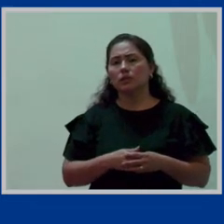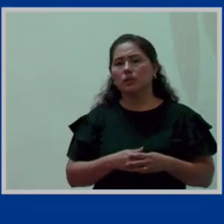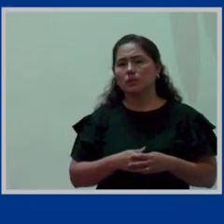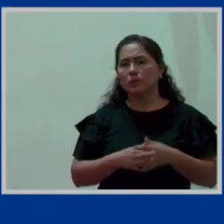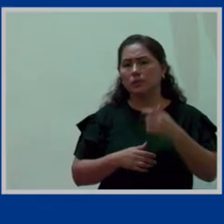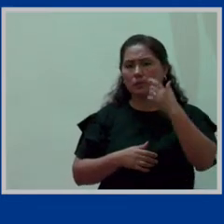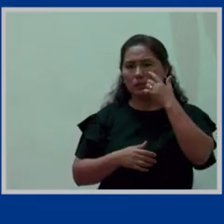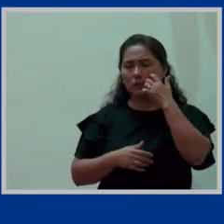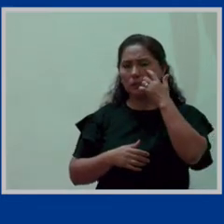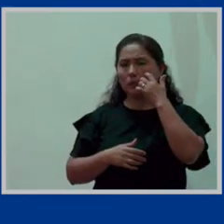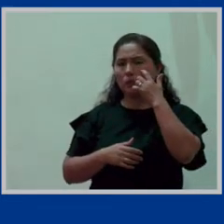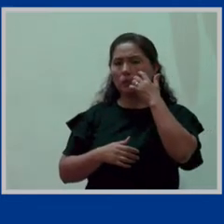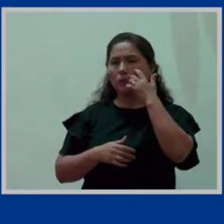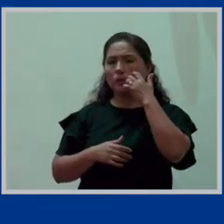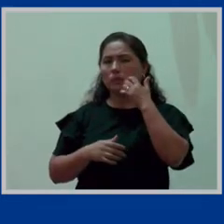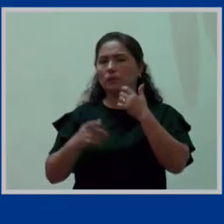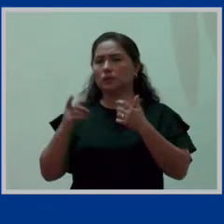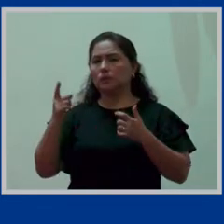no